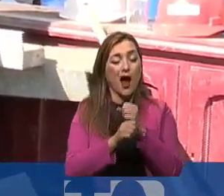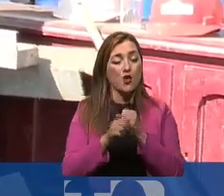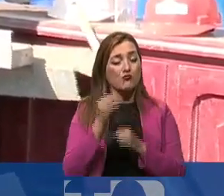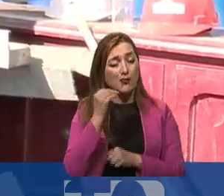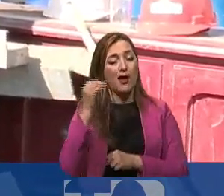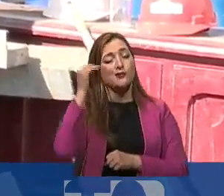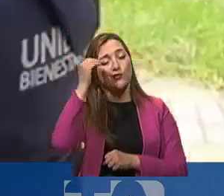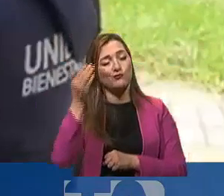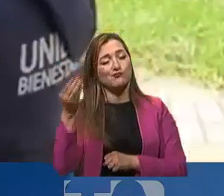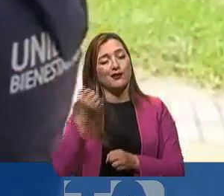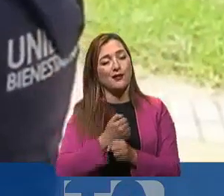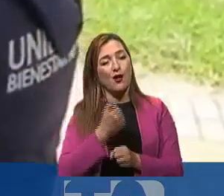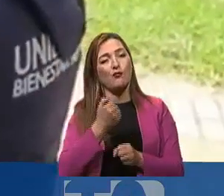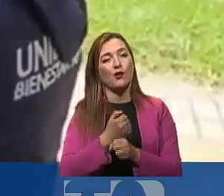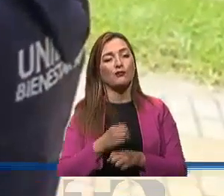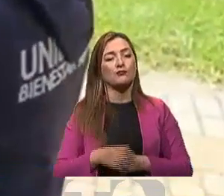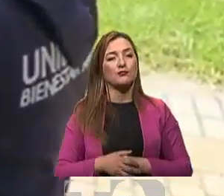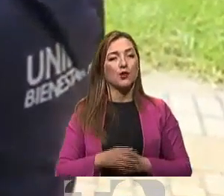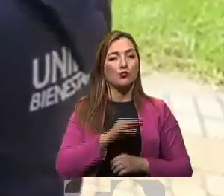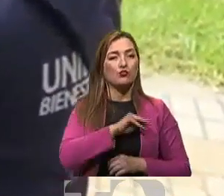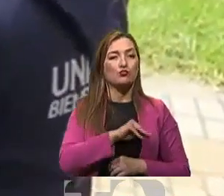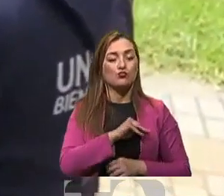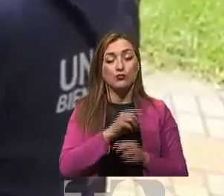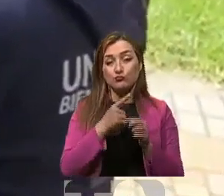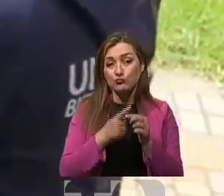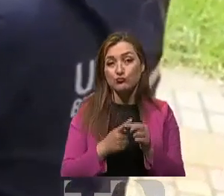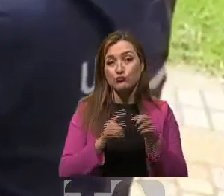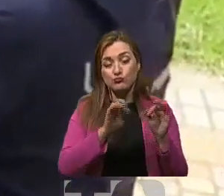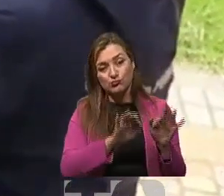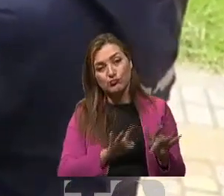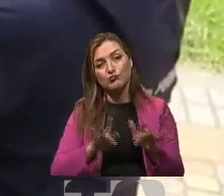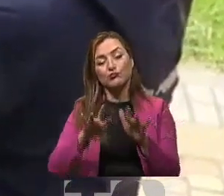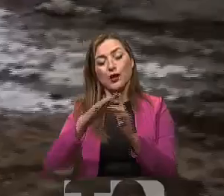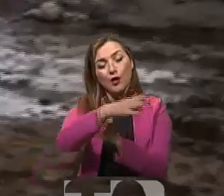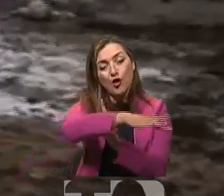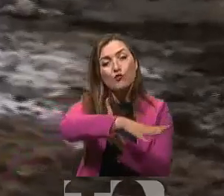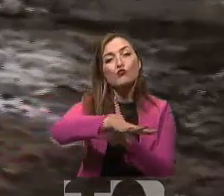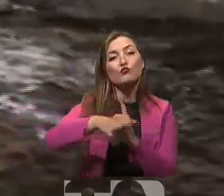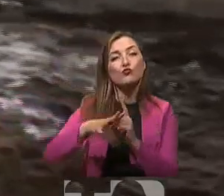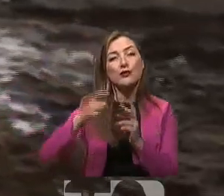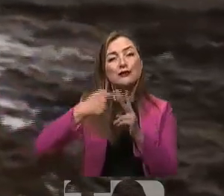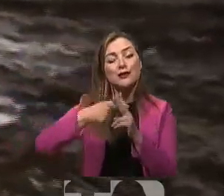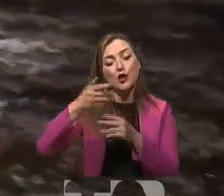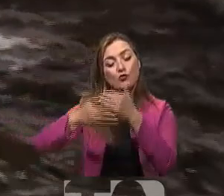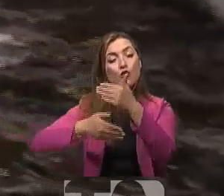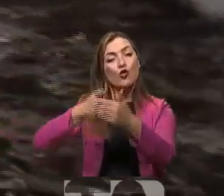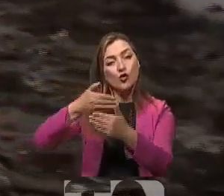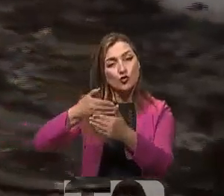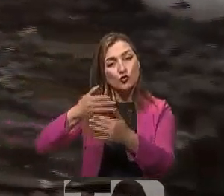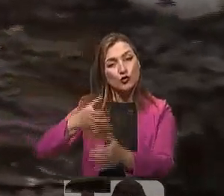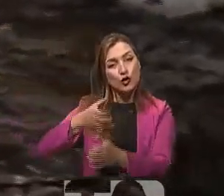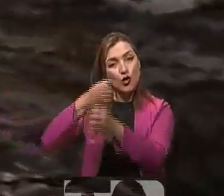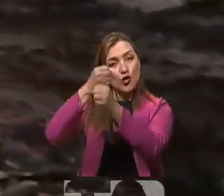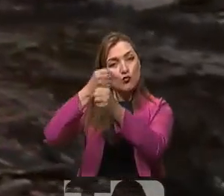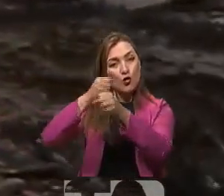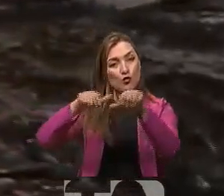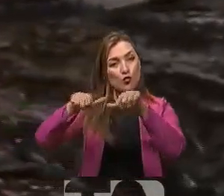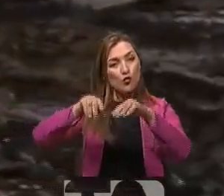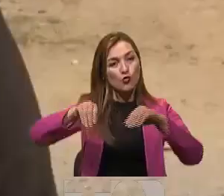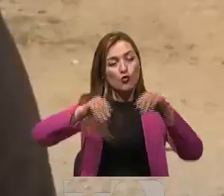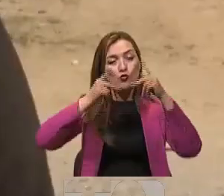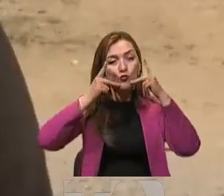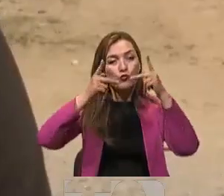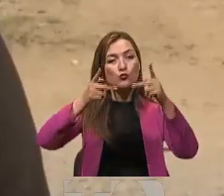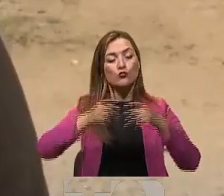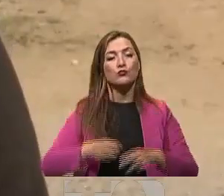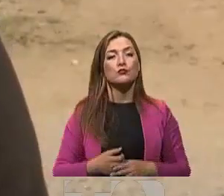ella trabaja, la señora. Ahora el municipio de Quito, a través de la Secretaría de Ambiente, iniciará el proceso de recuperación de este espacio